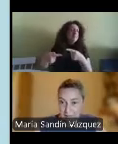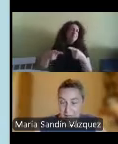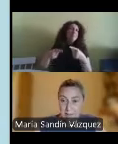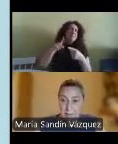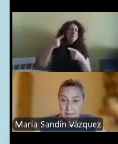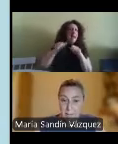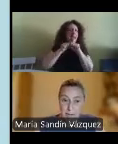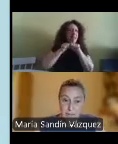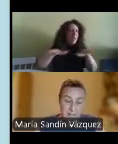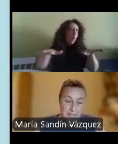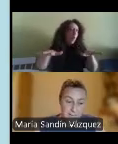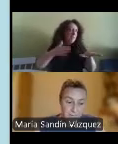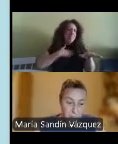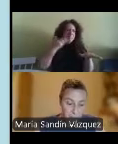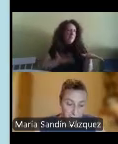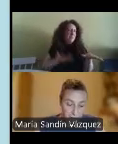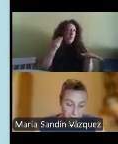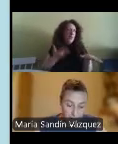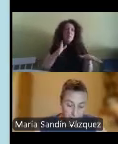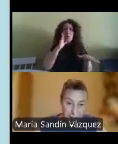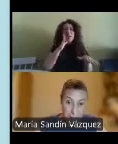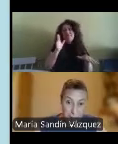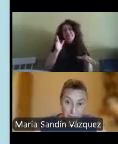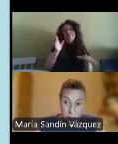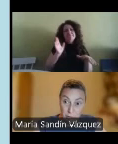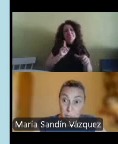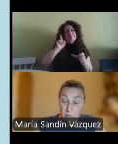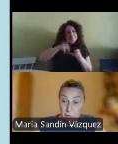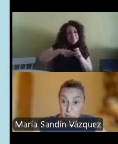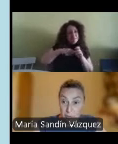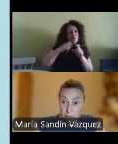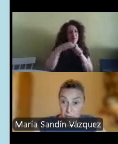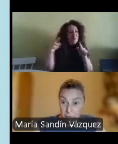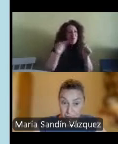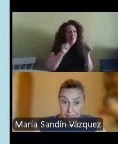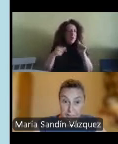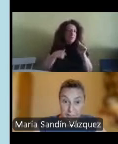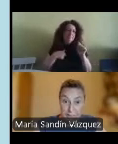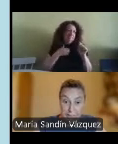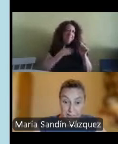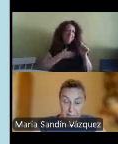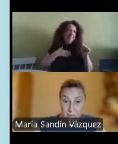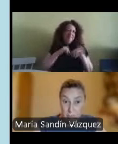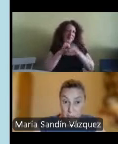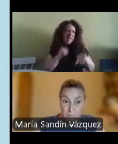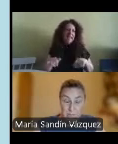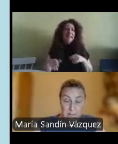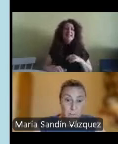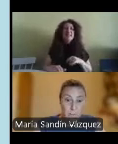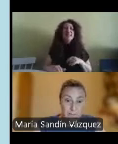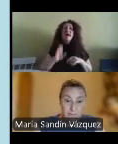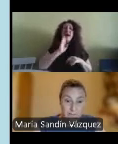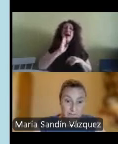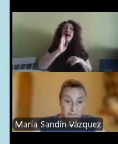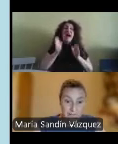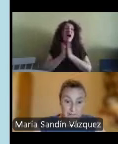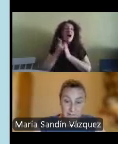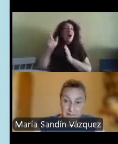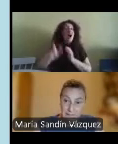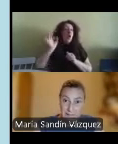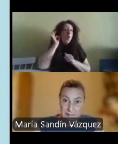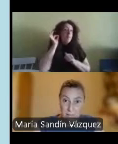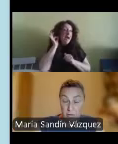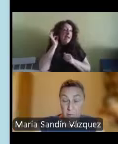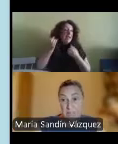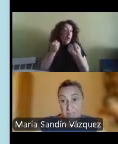estamos felices de poder estar en este foro. Continuando un poco el discurso de mi